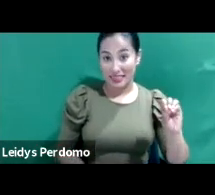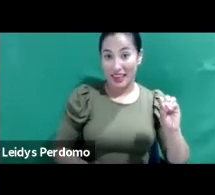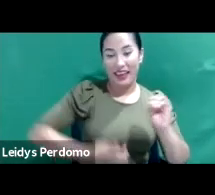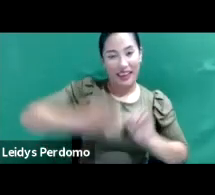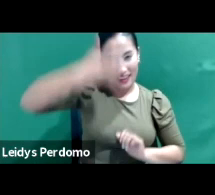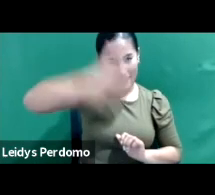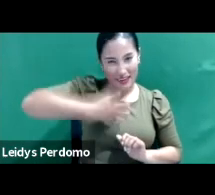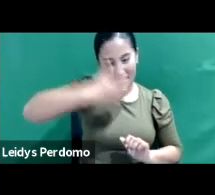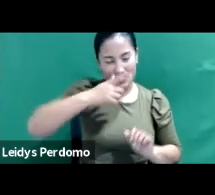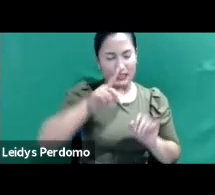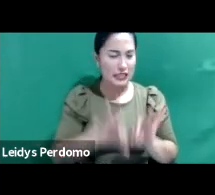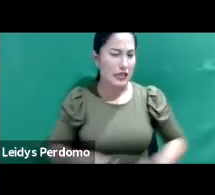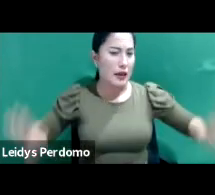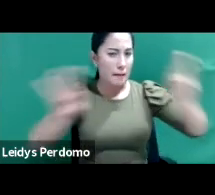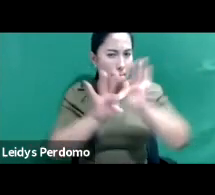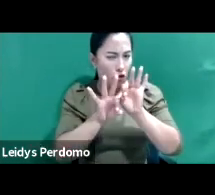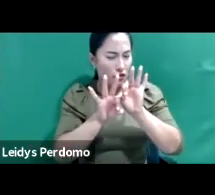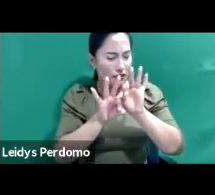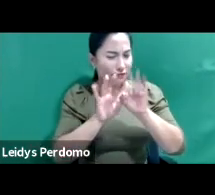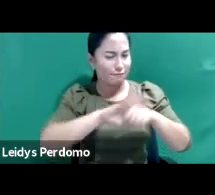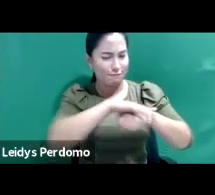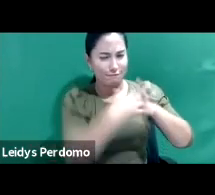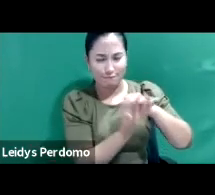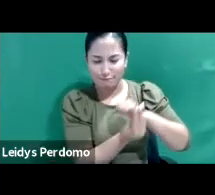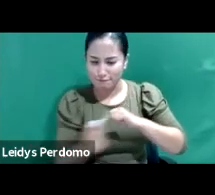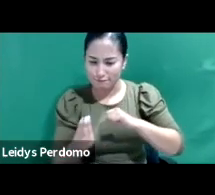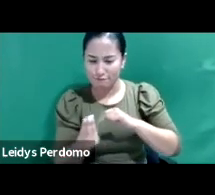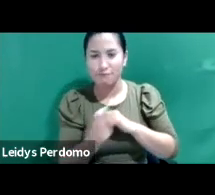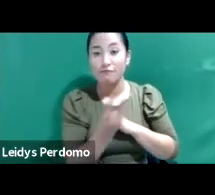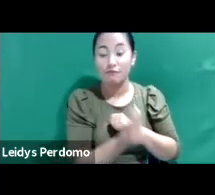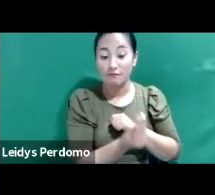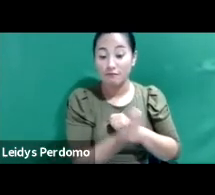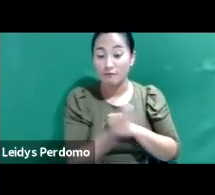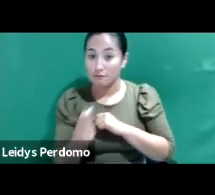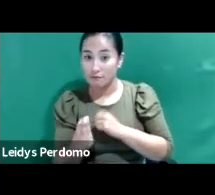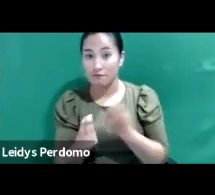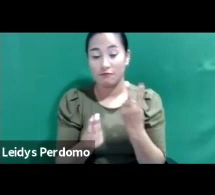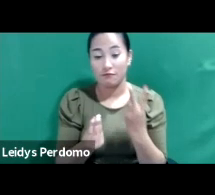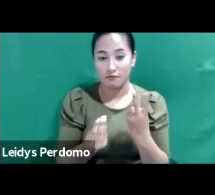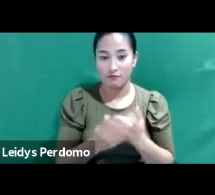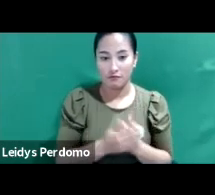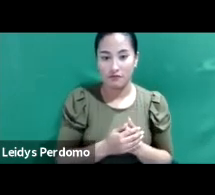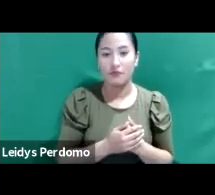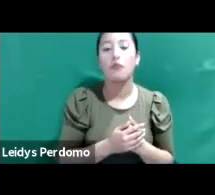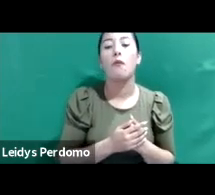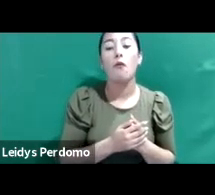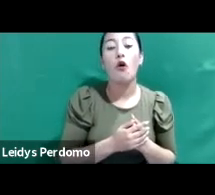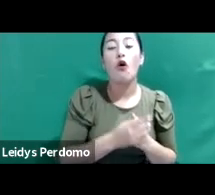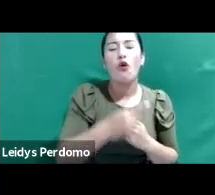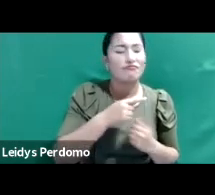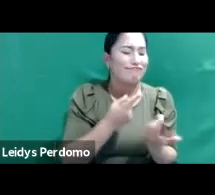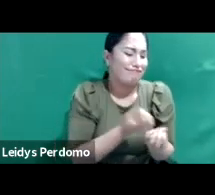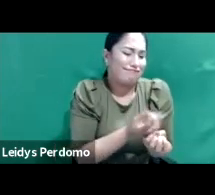dos componentes importantes que nosotros tenemos en cuenta, que es cuando tenemos multifuente y multicontexto. Yo no me